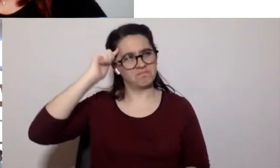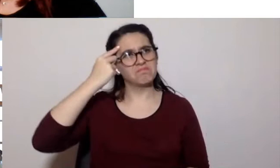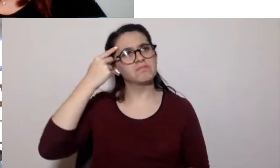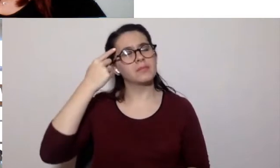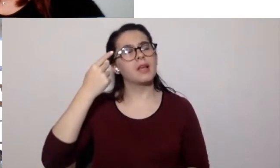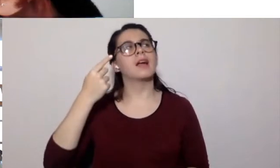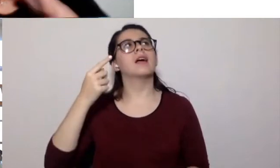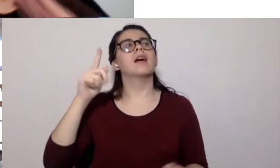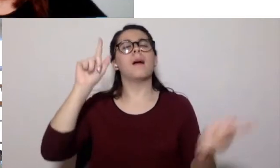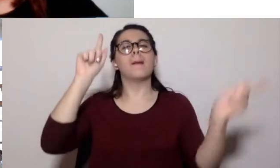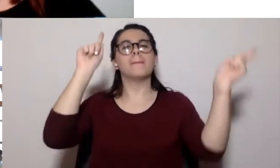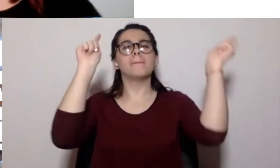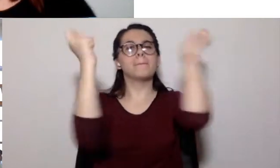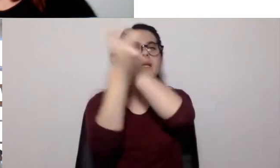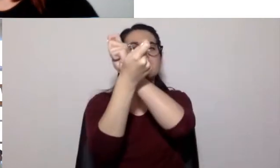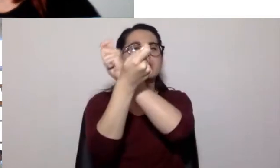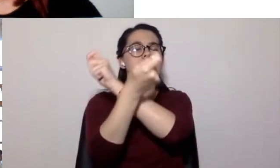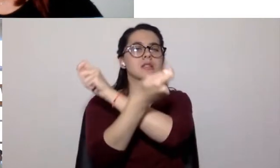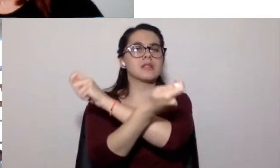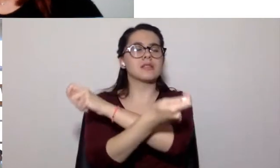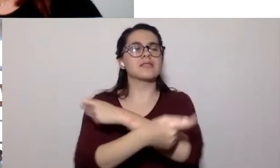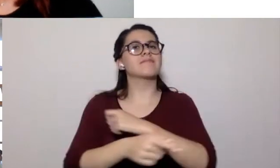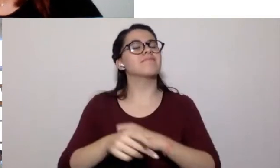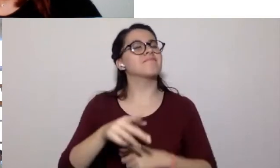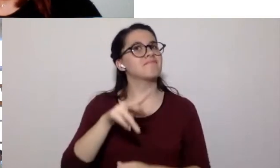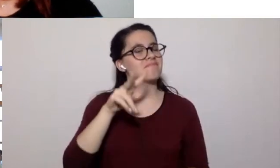ya podemos estar